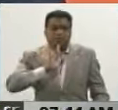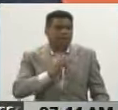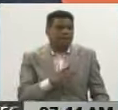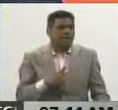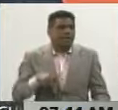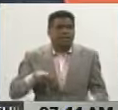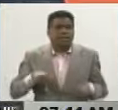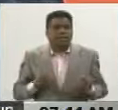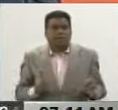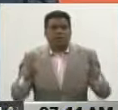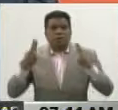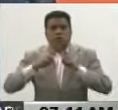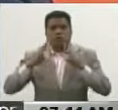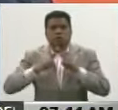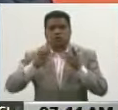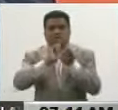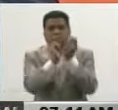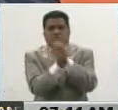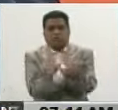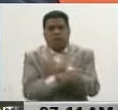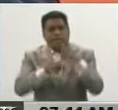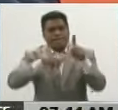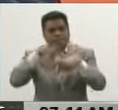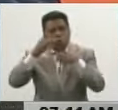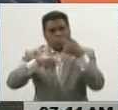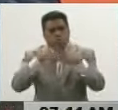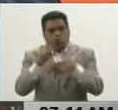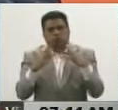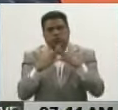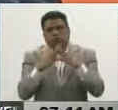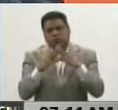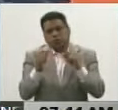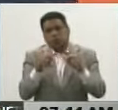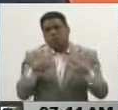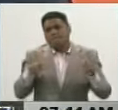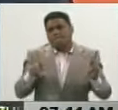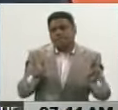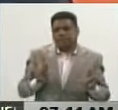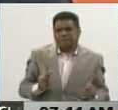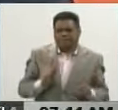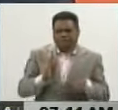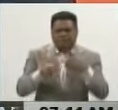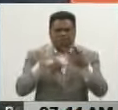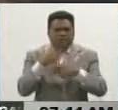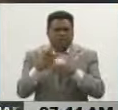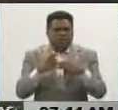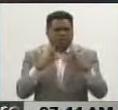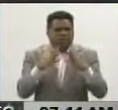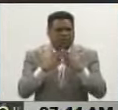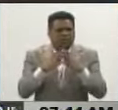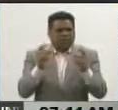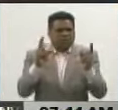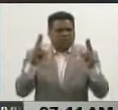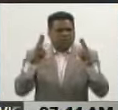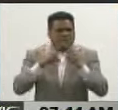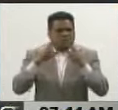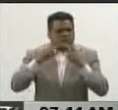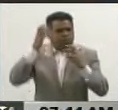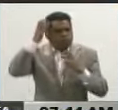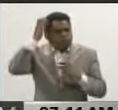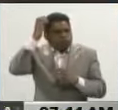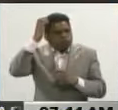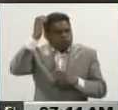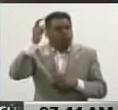conocer para transformar, que produce materialmente y que tiene que permitirnos la producción del conocimiento. Son dos elementos fundamentales.